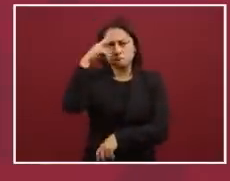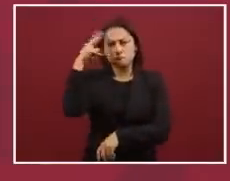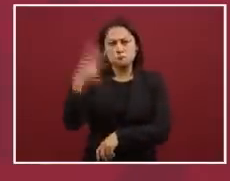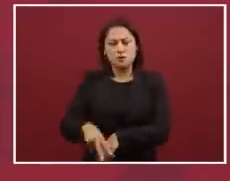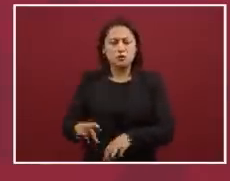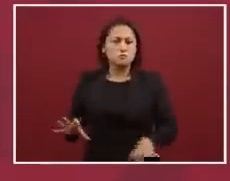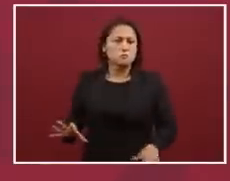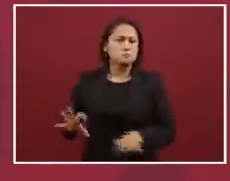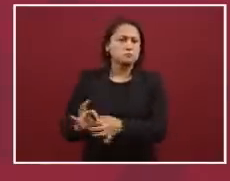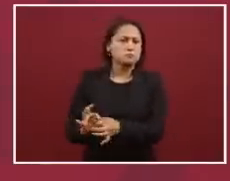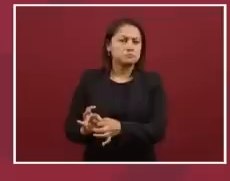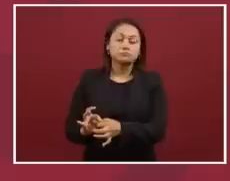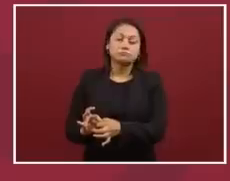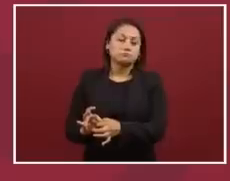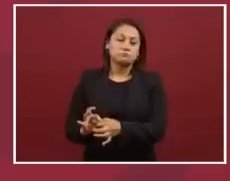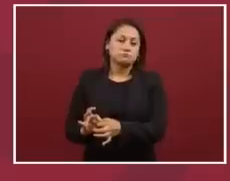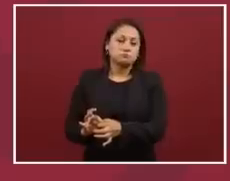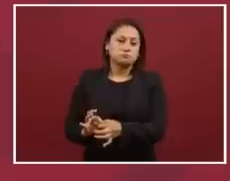se agrupan